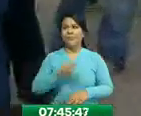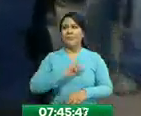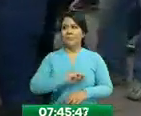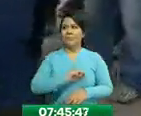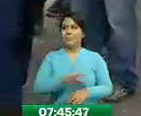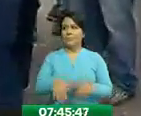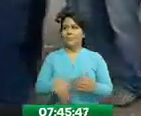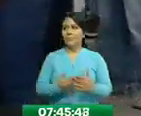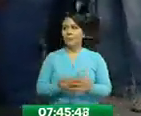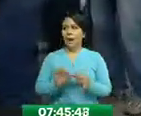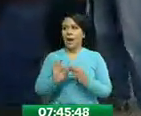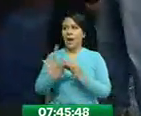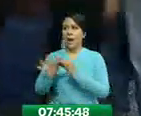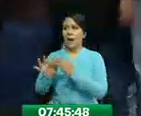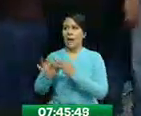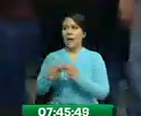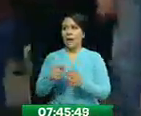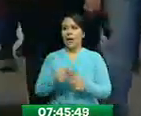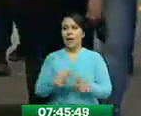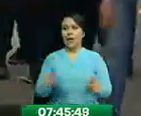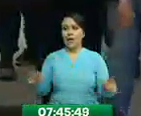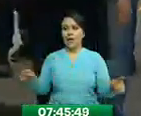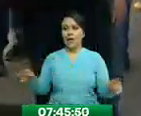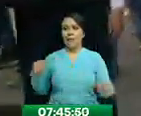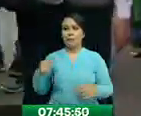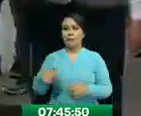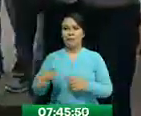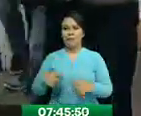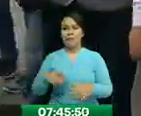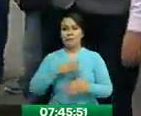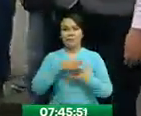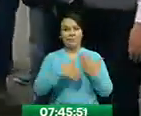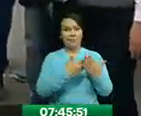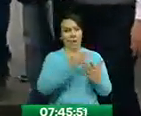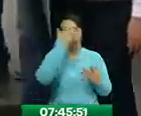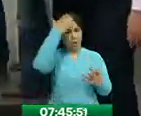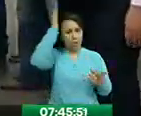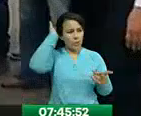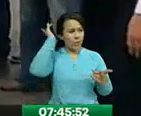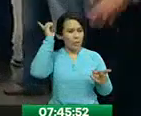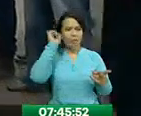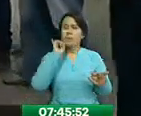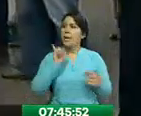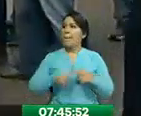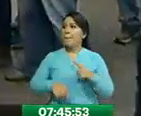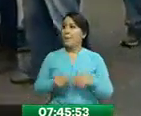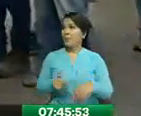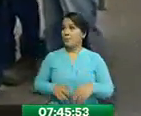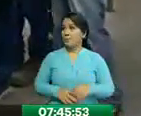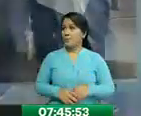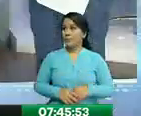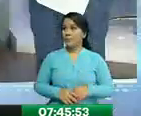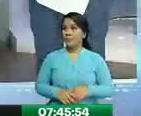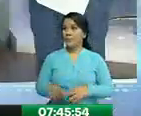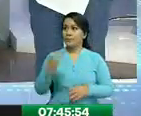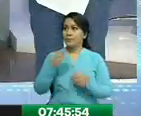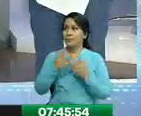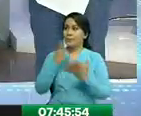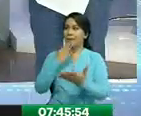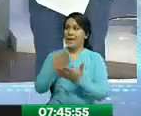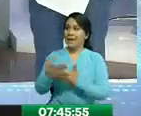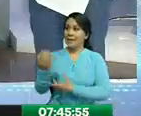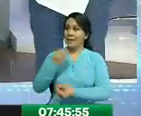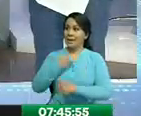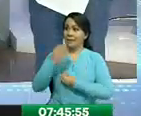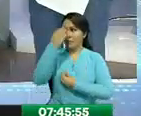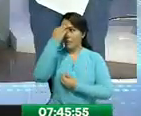municipal. Es entonces el ambiente, mi querida Luisa, José Luis y amigos televidentes. Muy buen día.